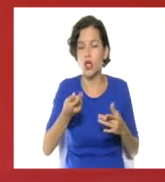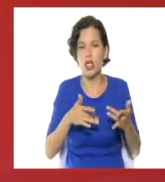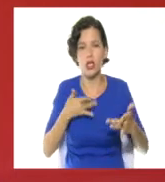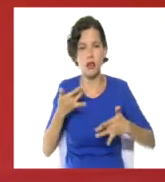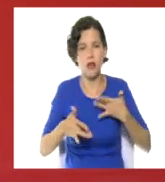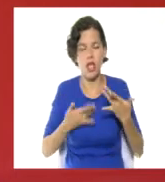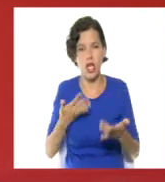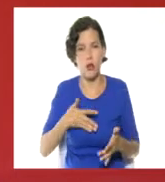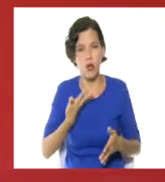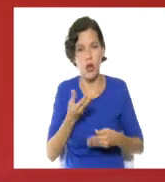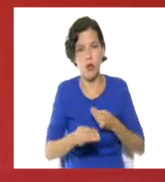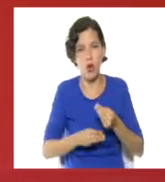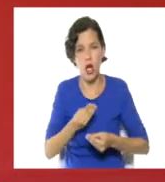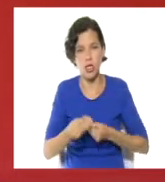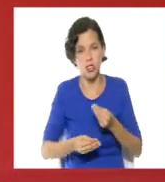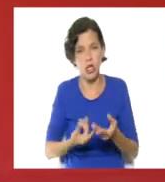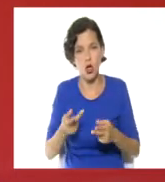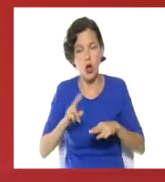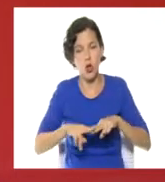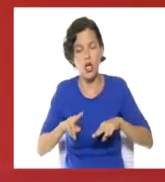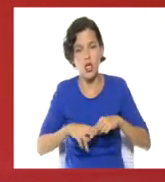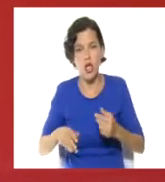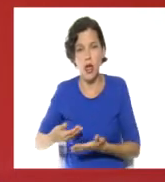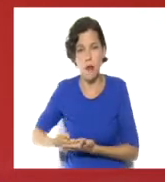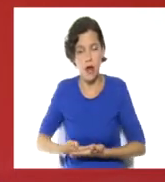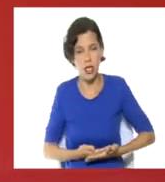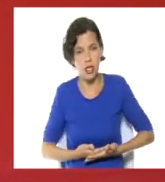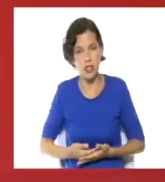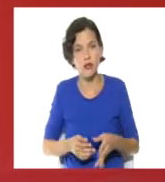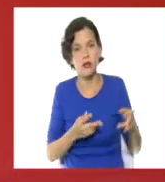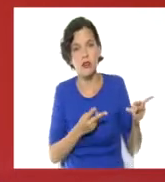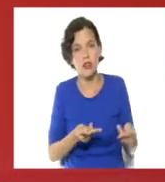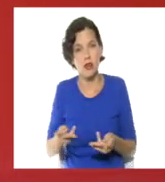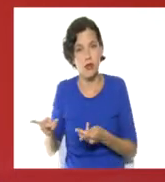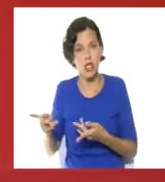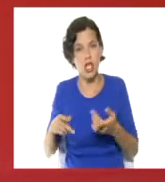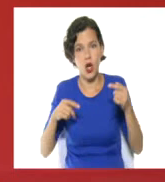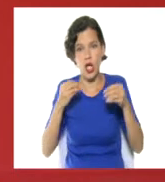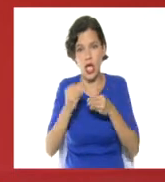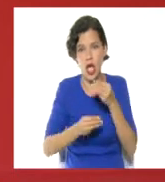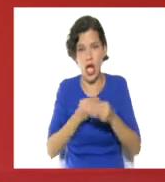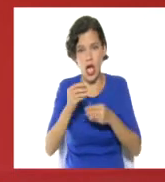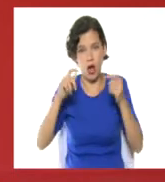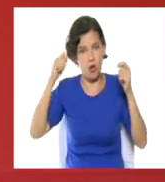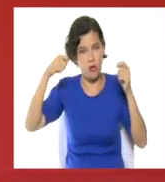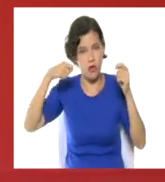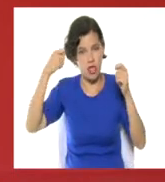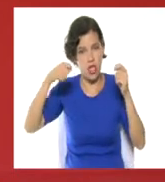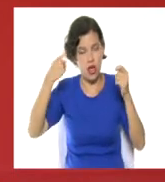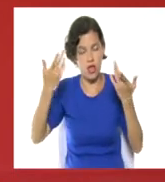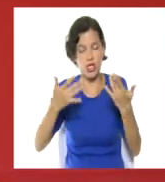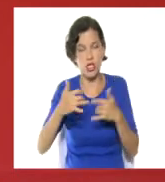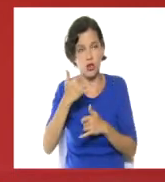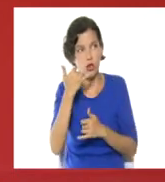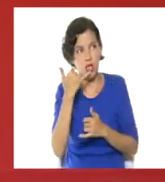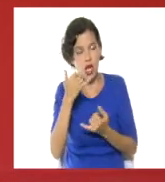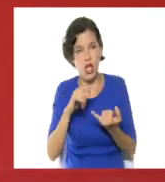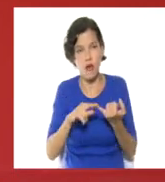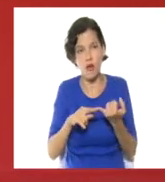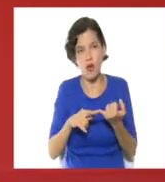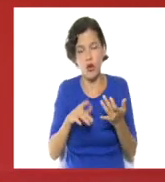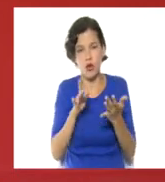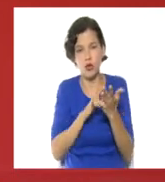podemos hacer con nuestros niños y niñas de la etapa de maternal es invitarlos a que graben un video, ya sea con sus teléfonos, con